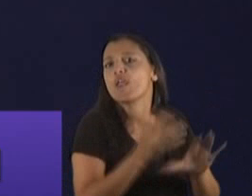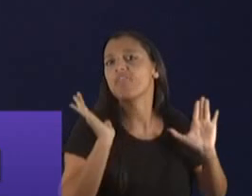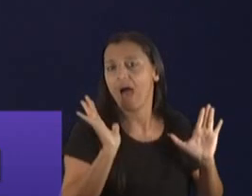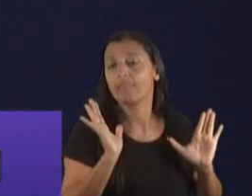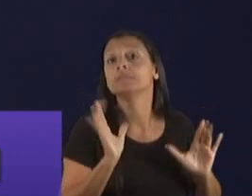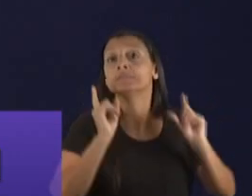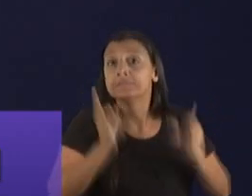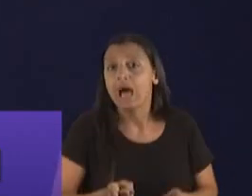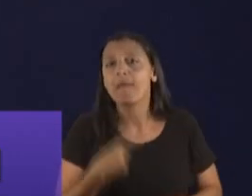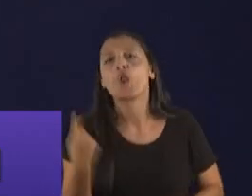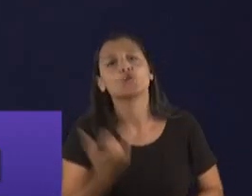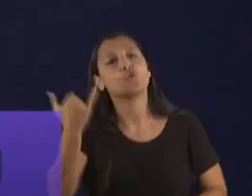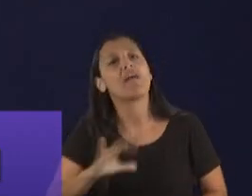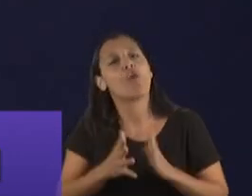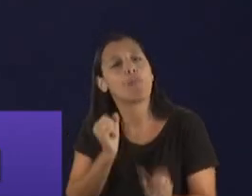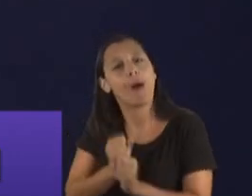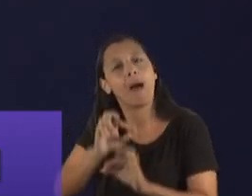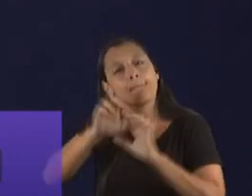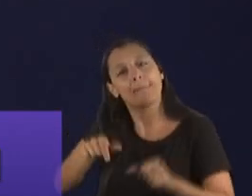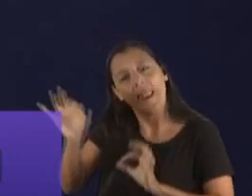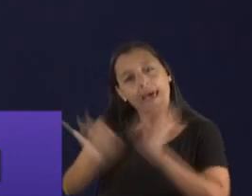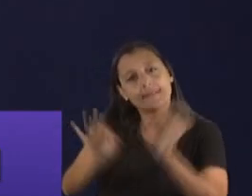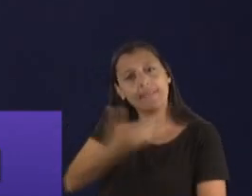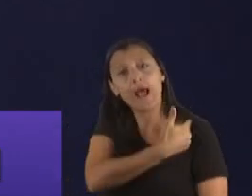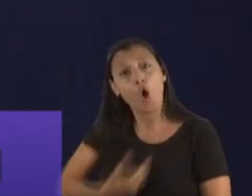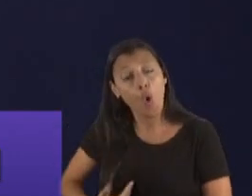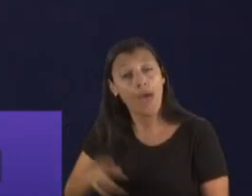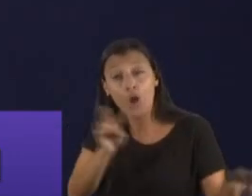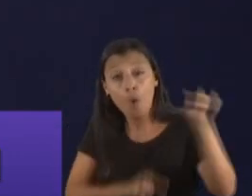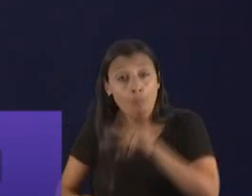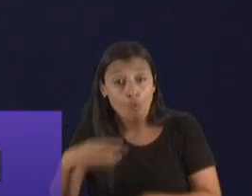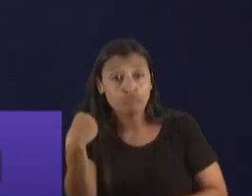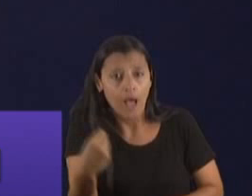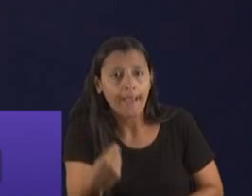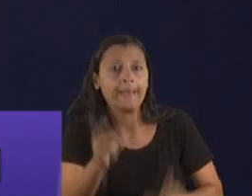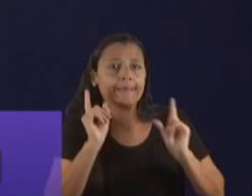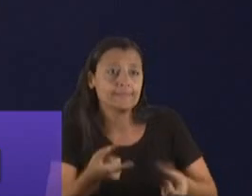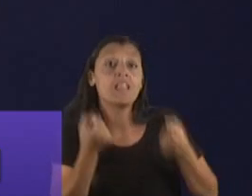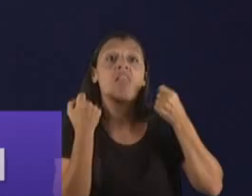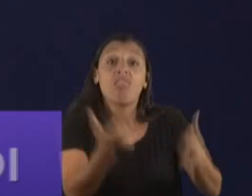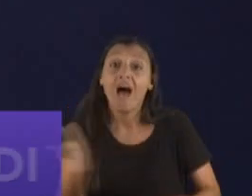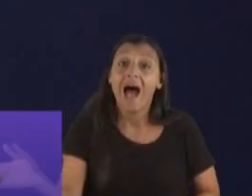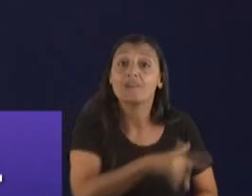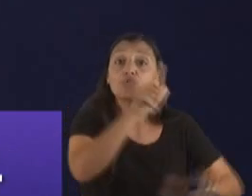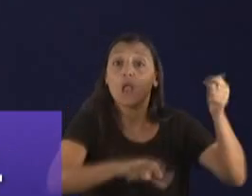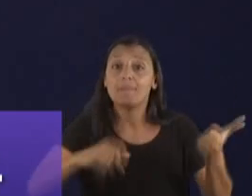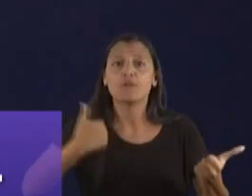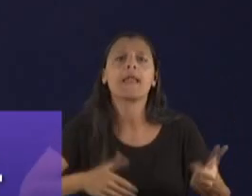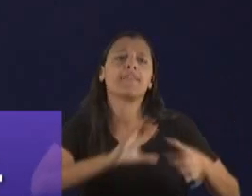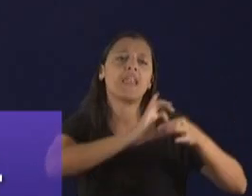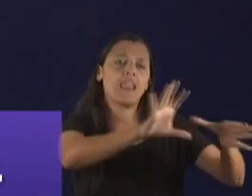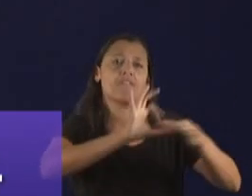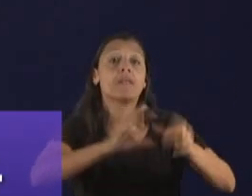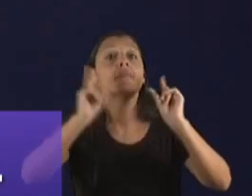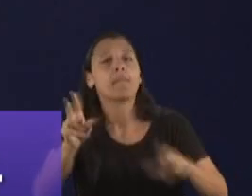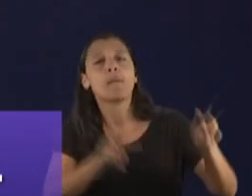de nuestro plan de gobierno, ¿no? El plan de gobierno básicamente es no solo darle más libertad a los argentinos, sino dentro de esa libertad achicar los